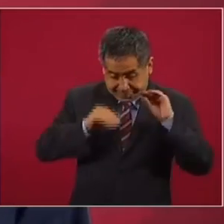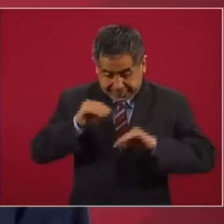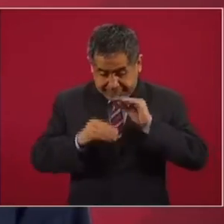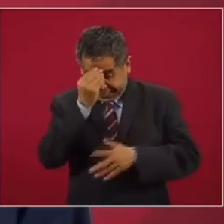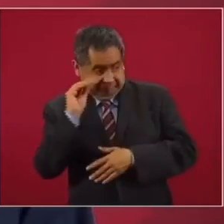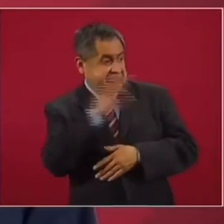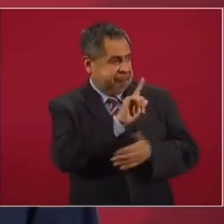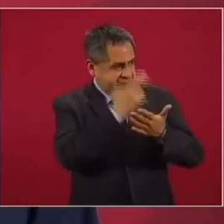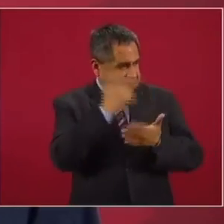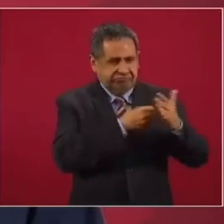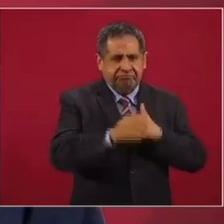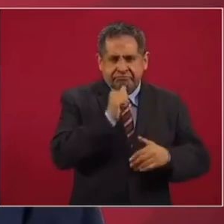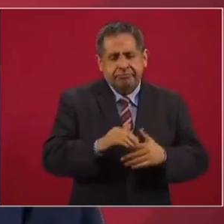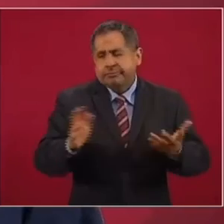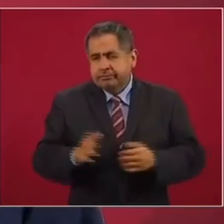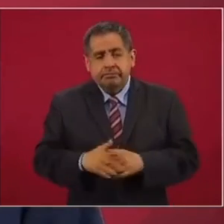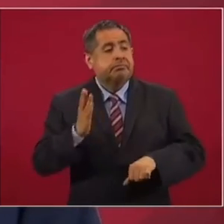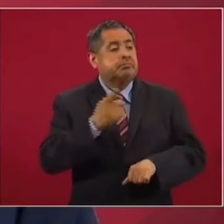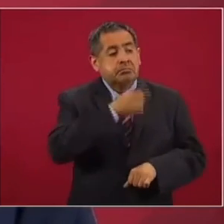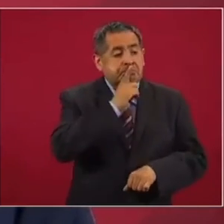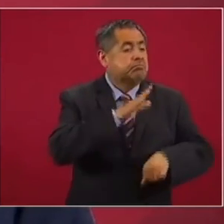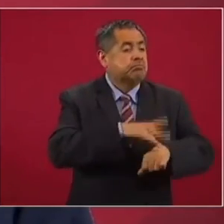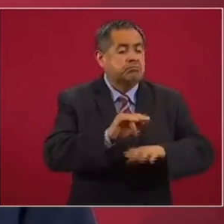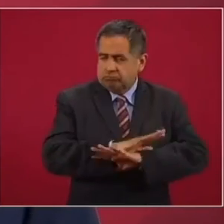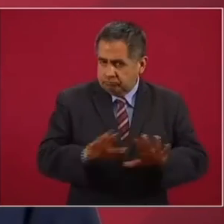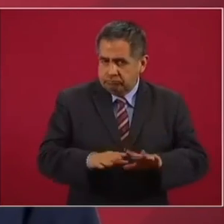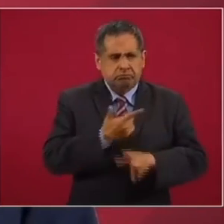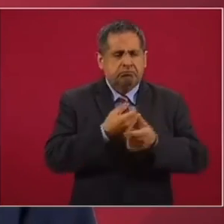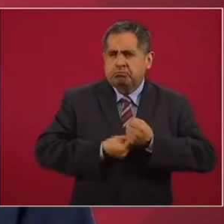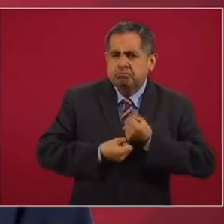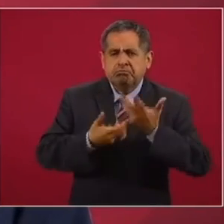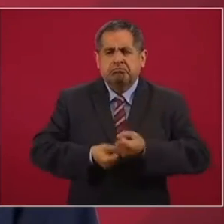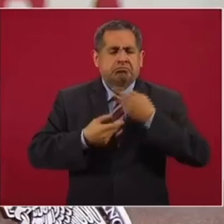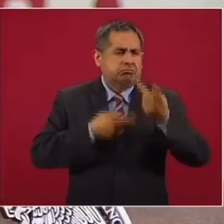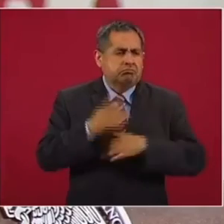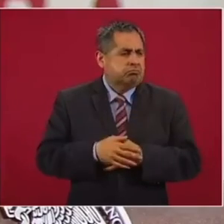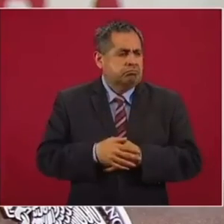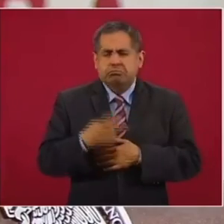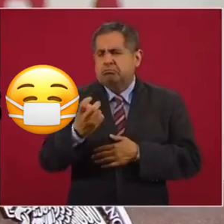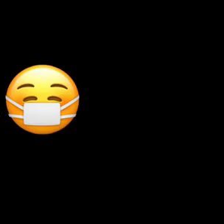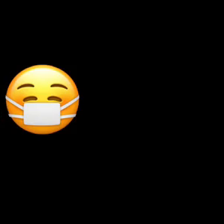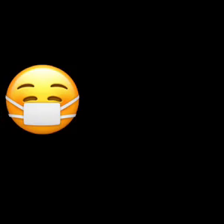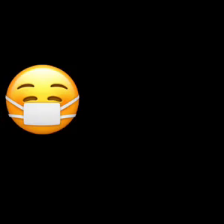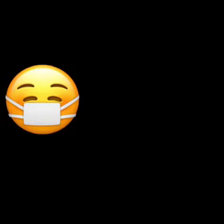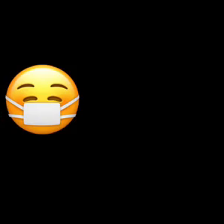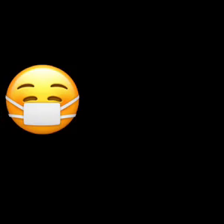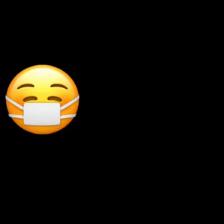si no se censura, si se garantizan las libertades, no va a haber ningún problema.